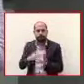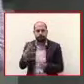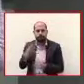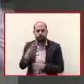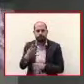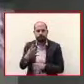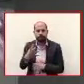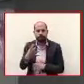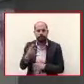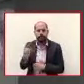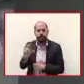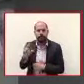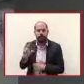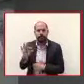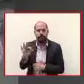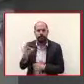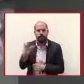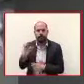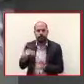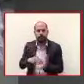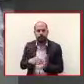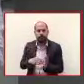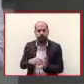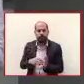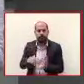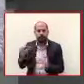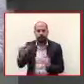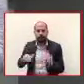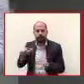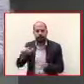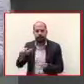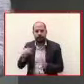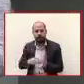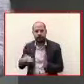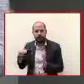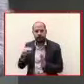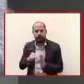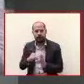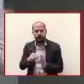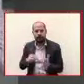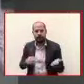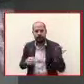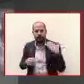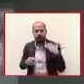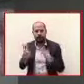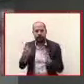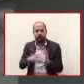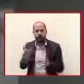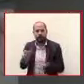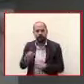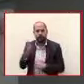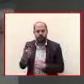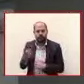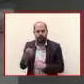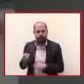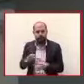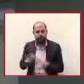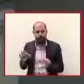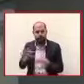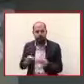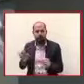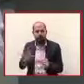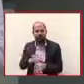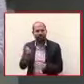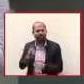181.548.000 pesos, que fue menor en 17 millones a lo observado en 2022. Aquí precisar que